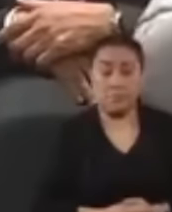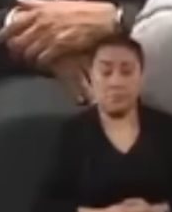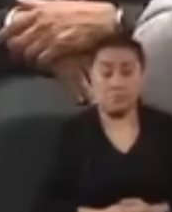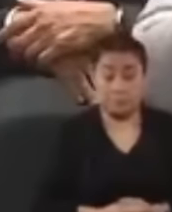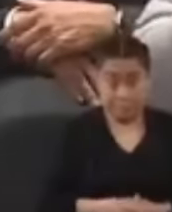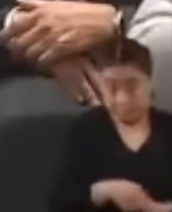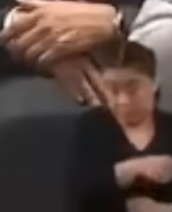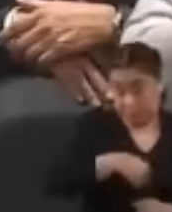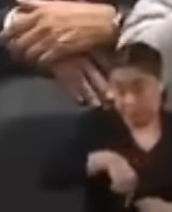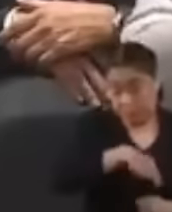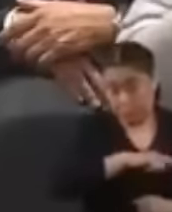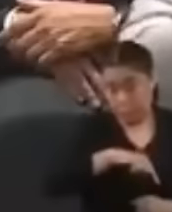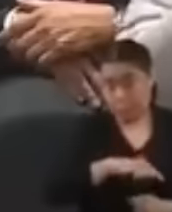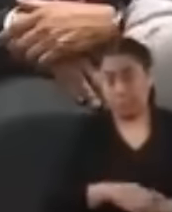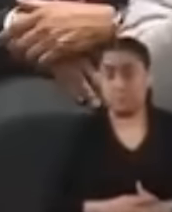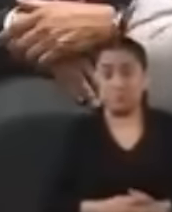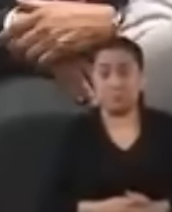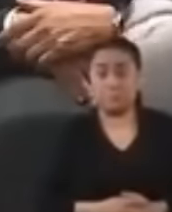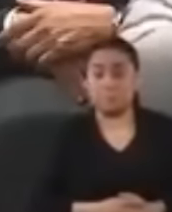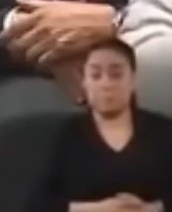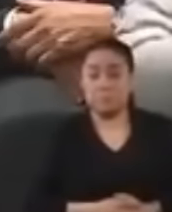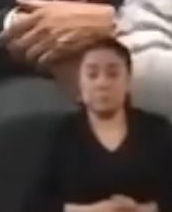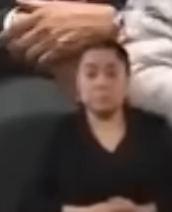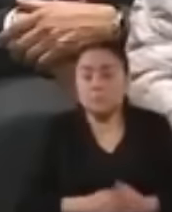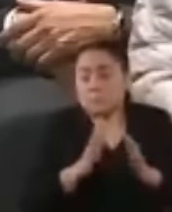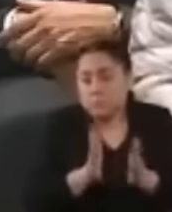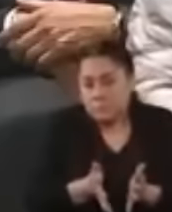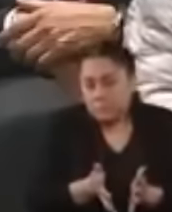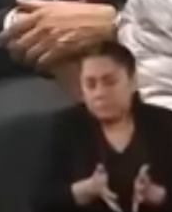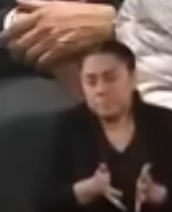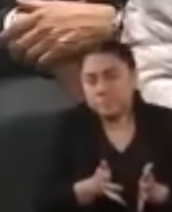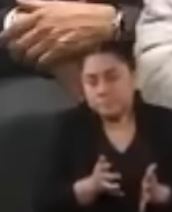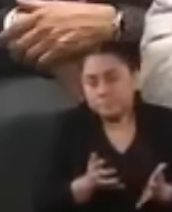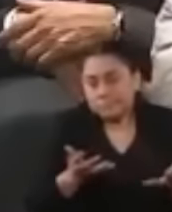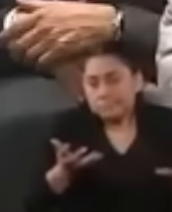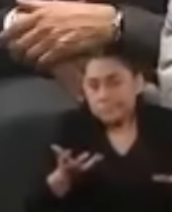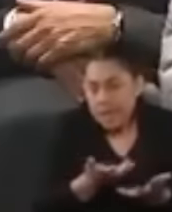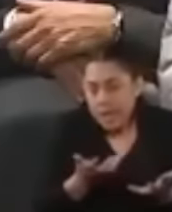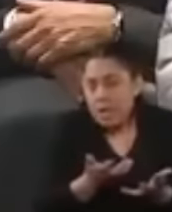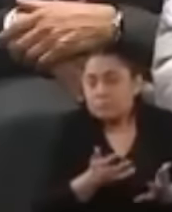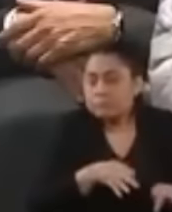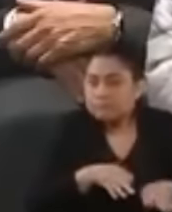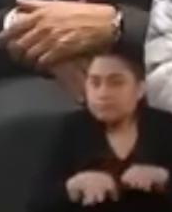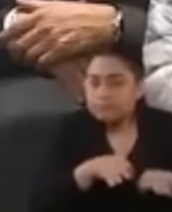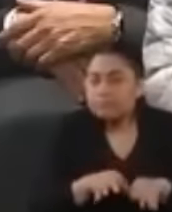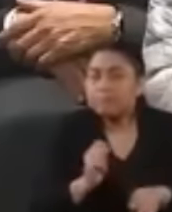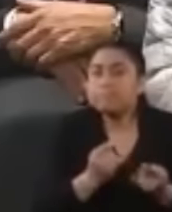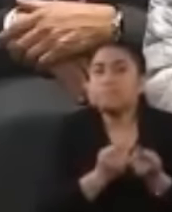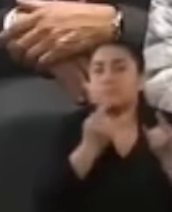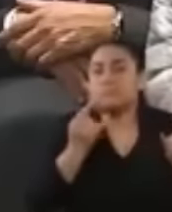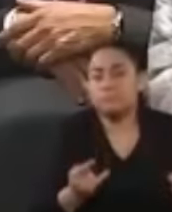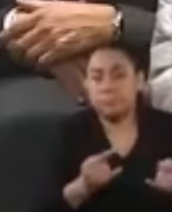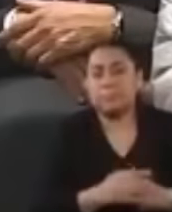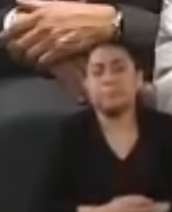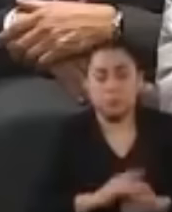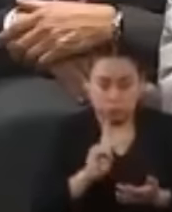Nosotros, compañeras y compañeros, estamos haciendo historia, una mentira a la vez. Para